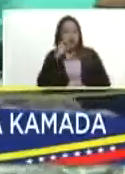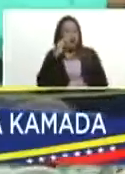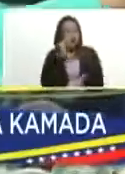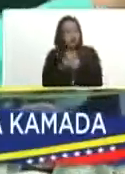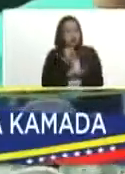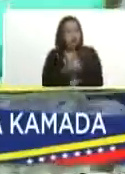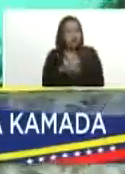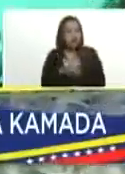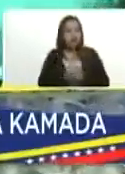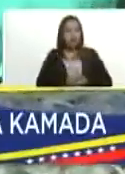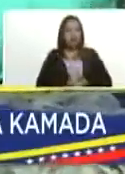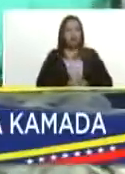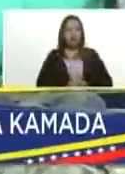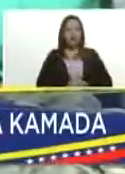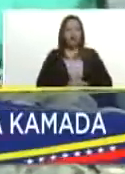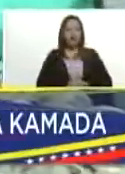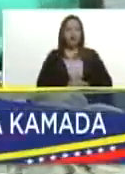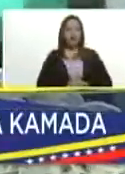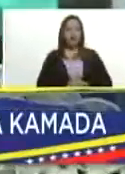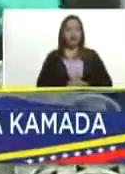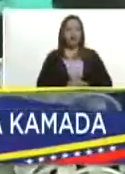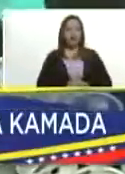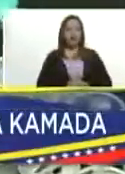constatar la